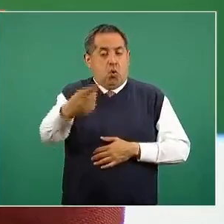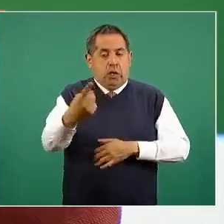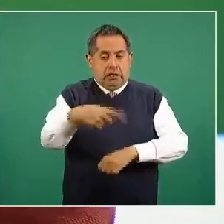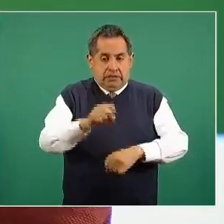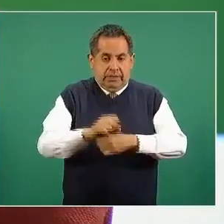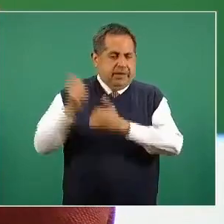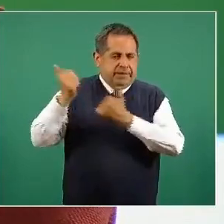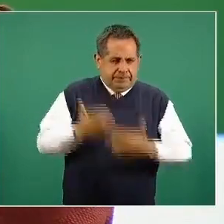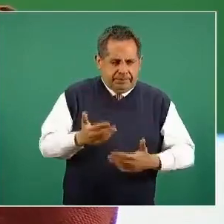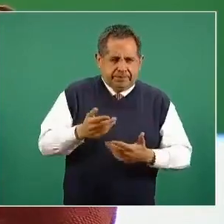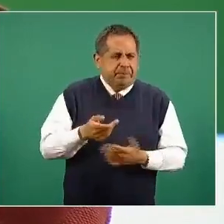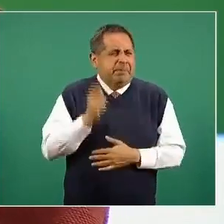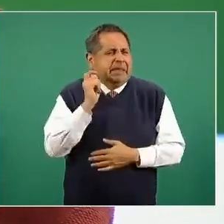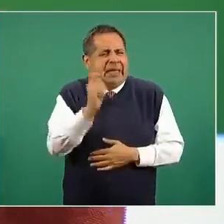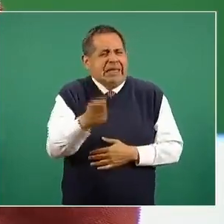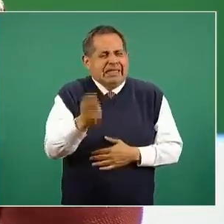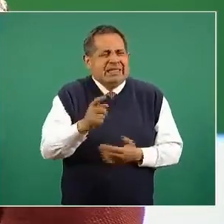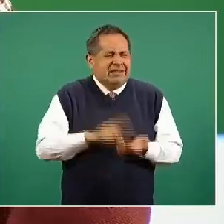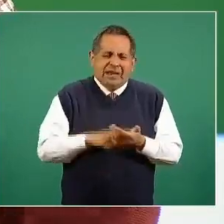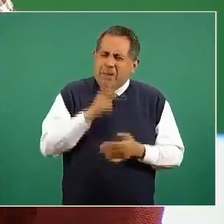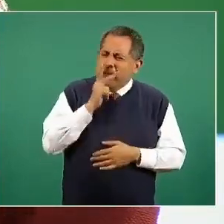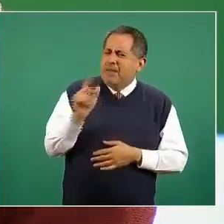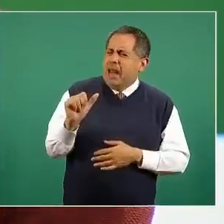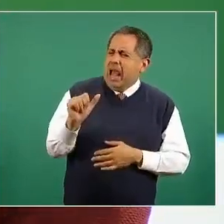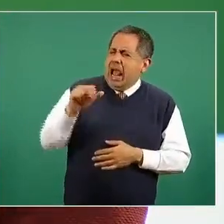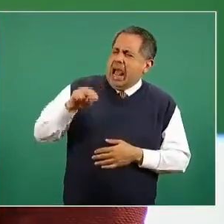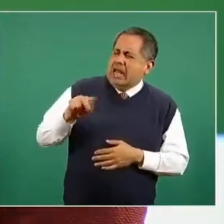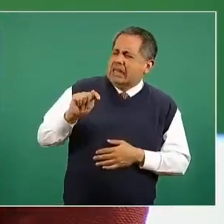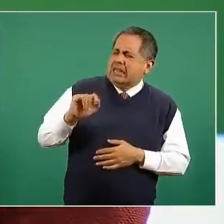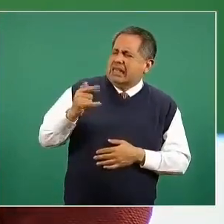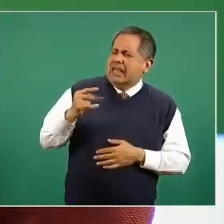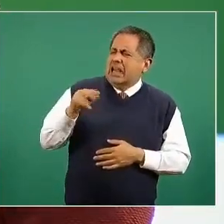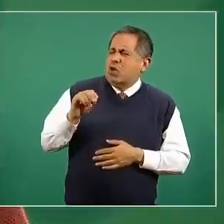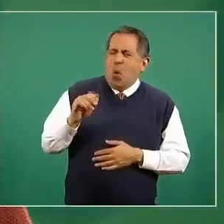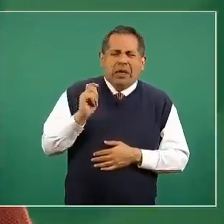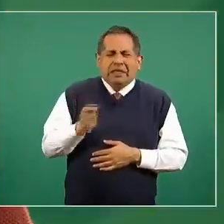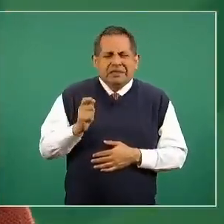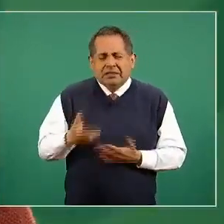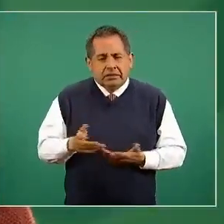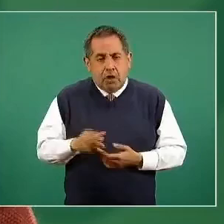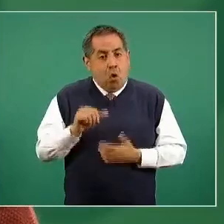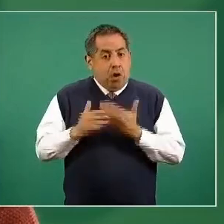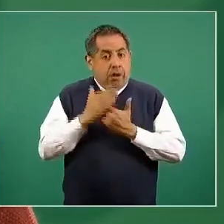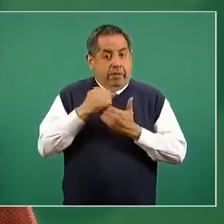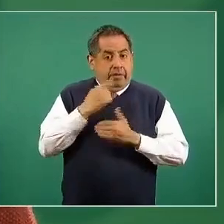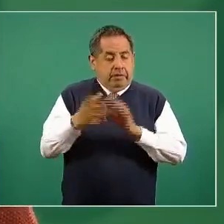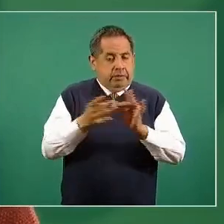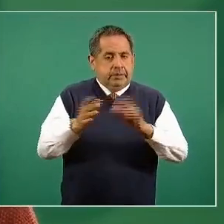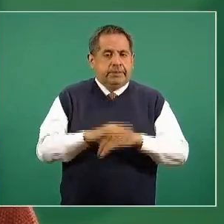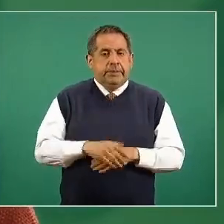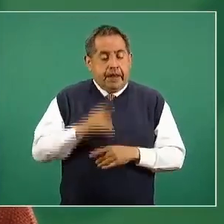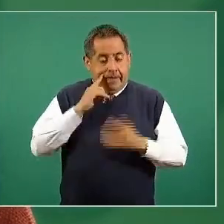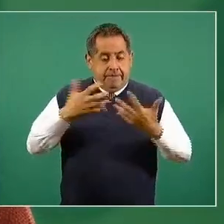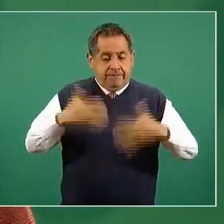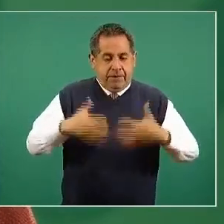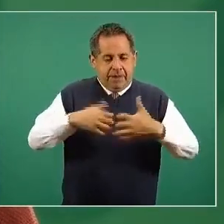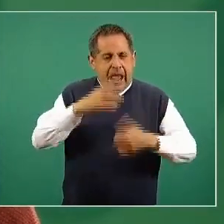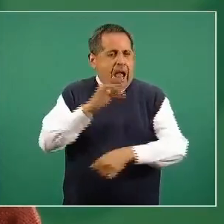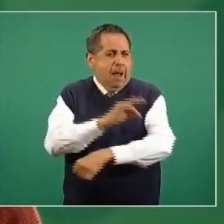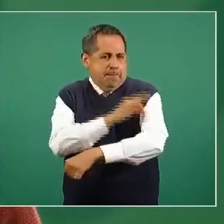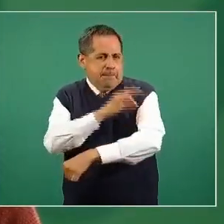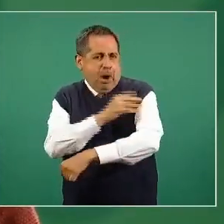Pero expliquemos un poco en qué consiste esto del antígeno. Lo platicábamos en la mañana, es muy interesante la fabricación de